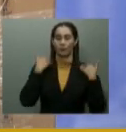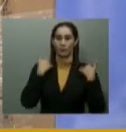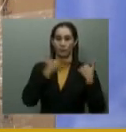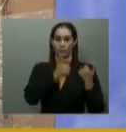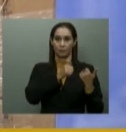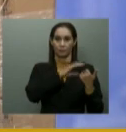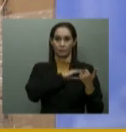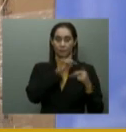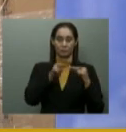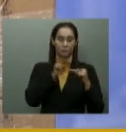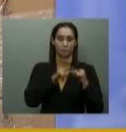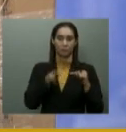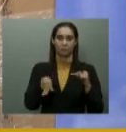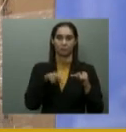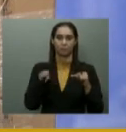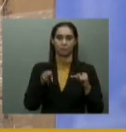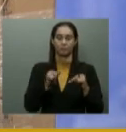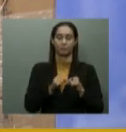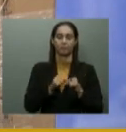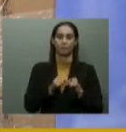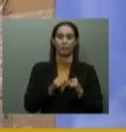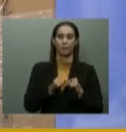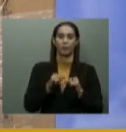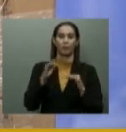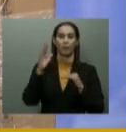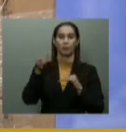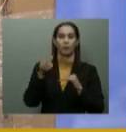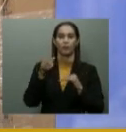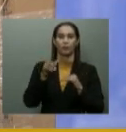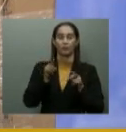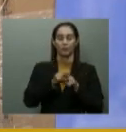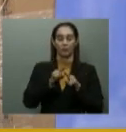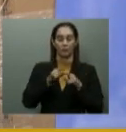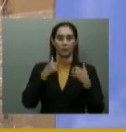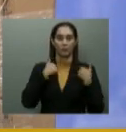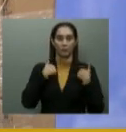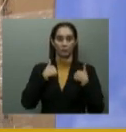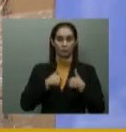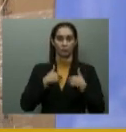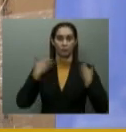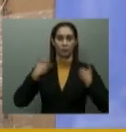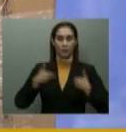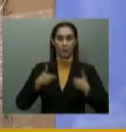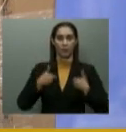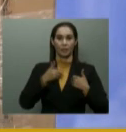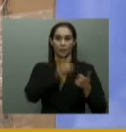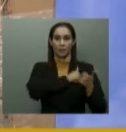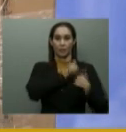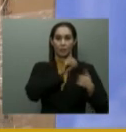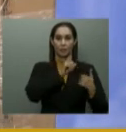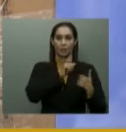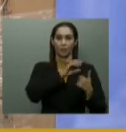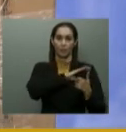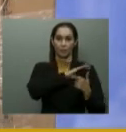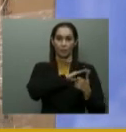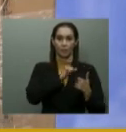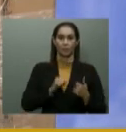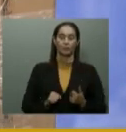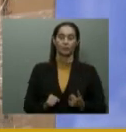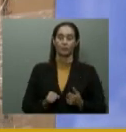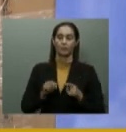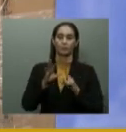termina siendo un exceso policial porque evidentemente si hay vídeo